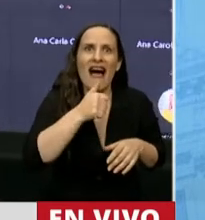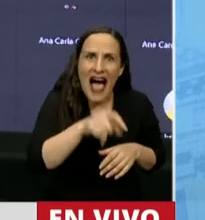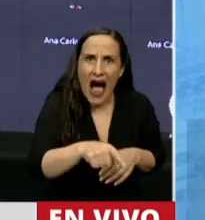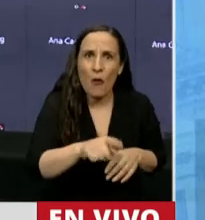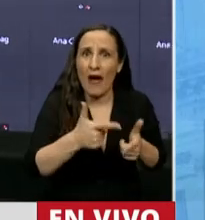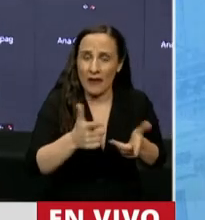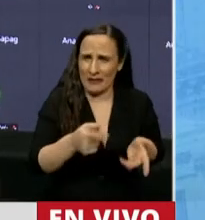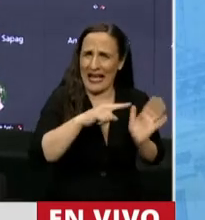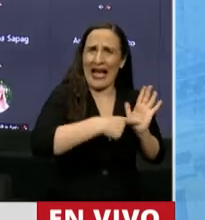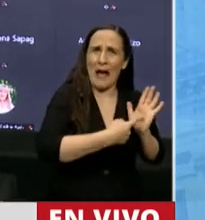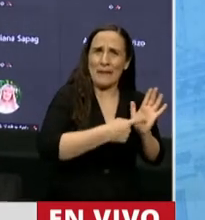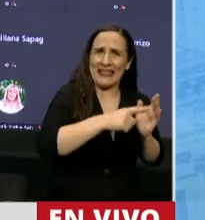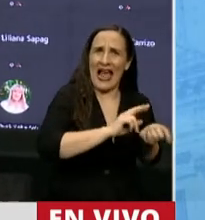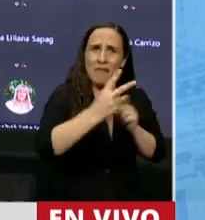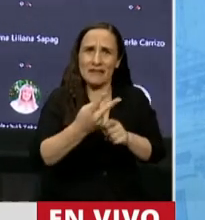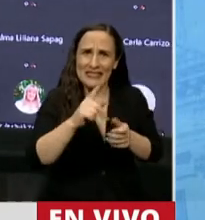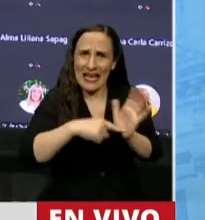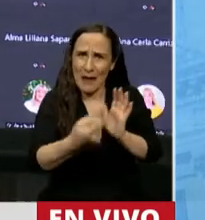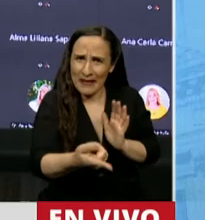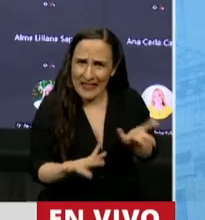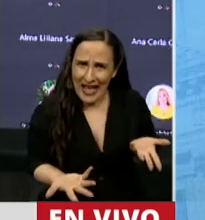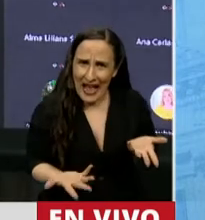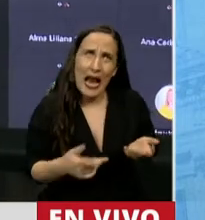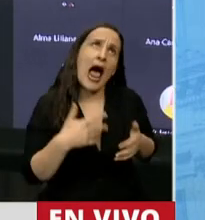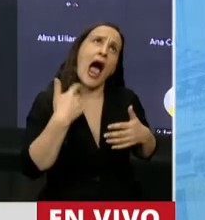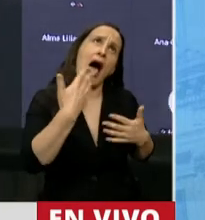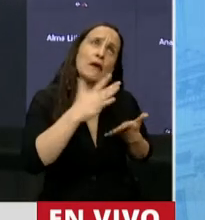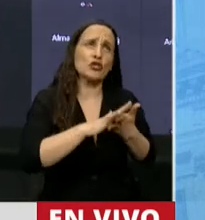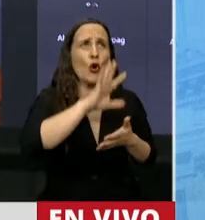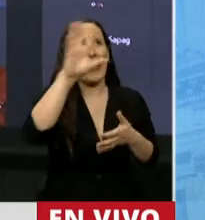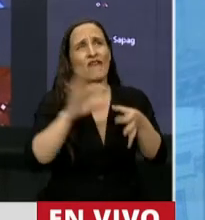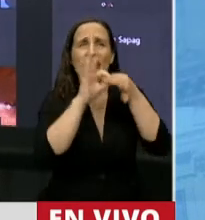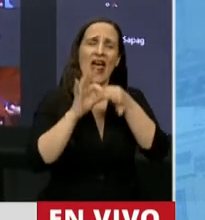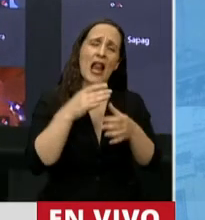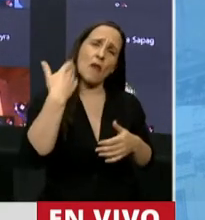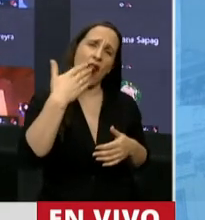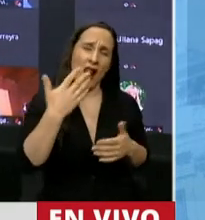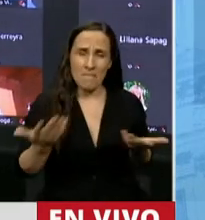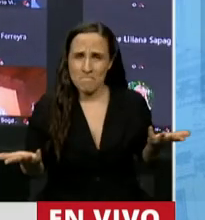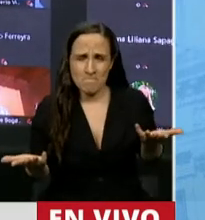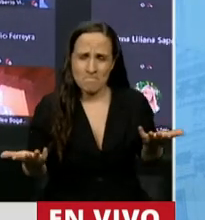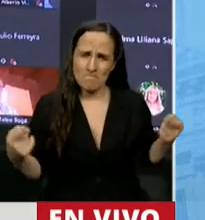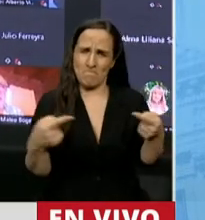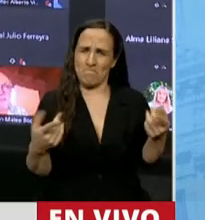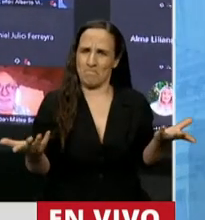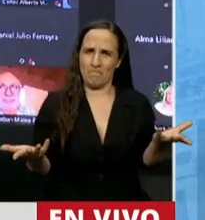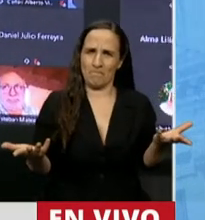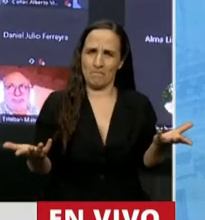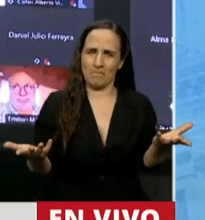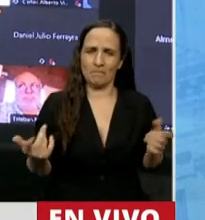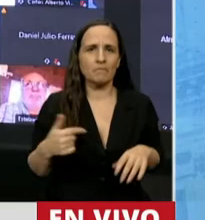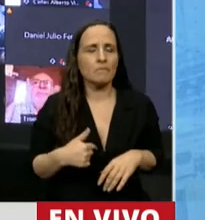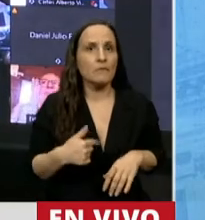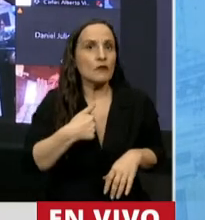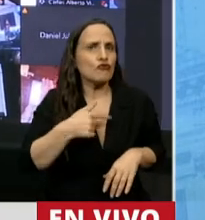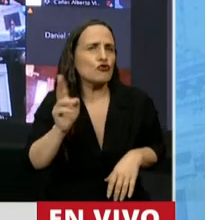capital alterna, que se llenaron la boca hablando de federalismo. Pero hay otro detalle por el que quiero hacer esta